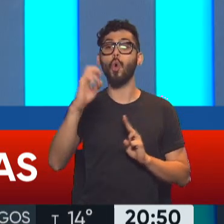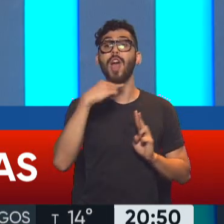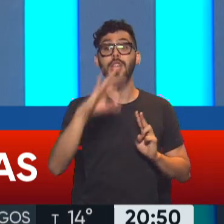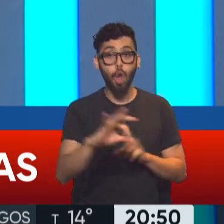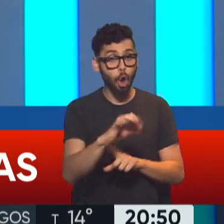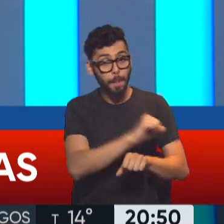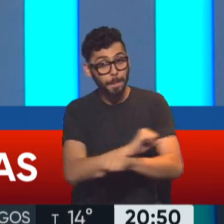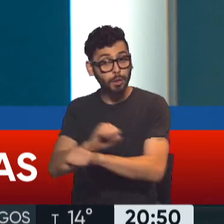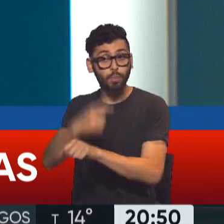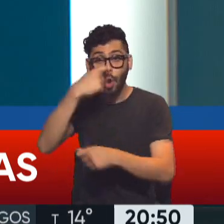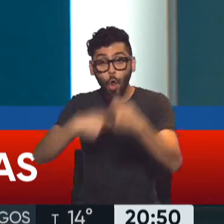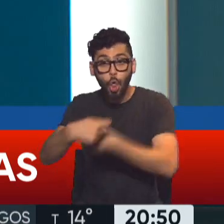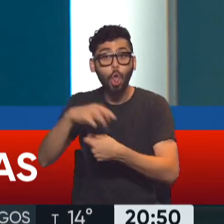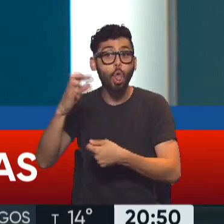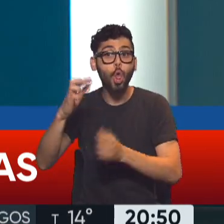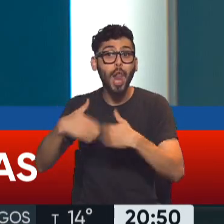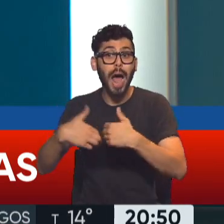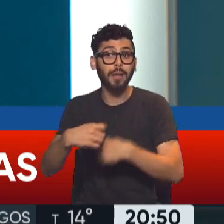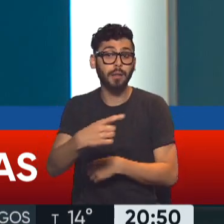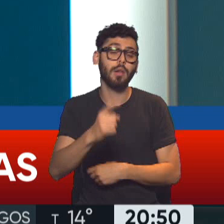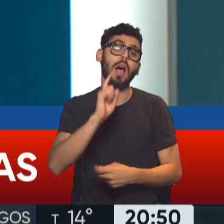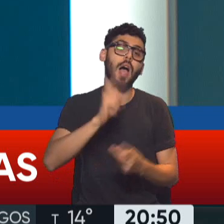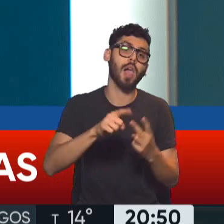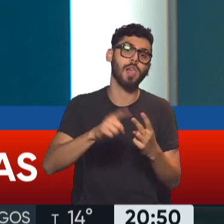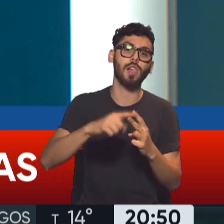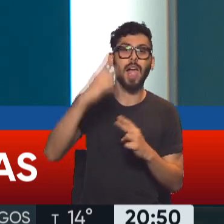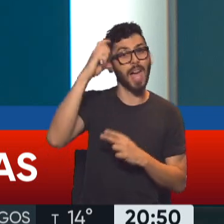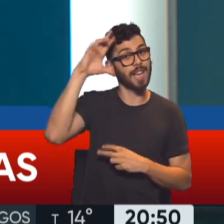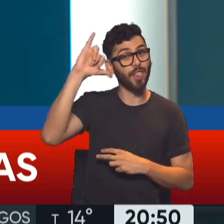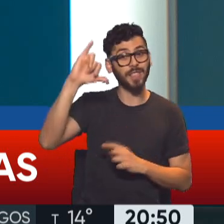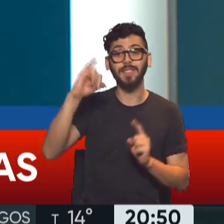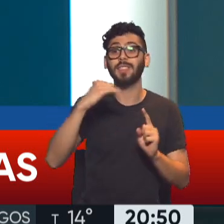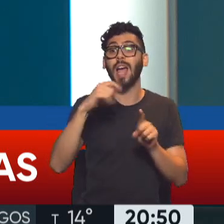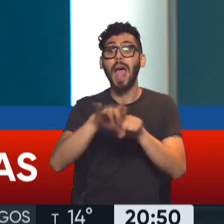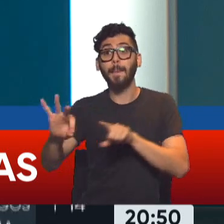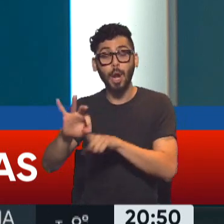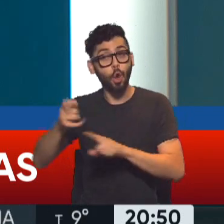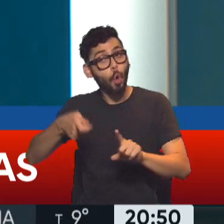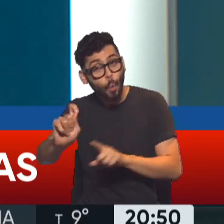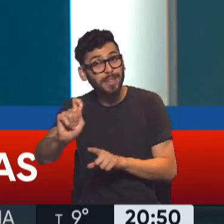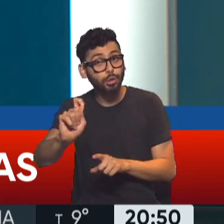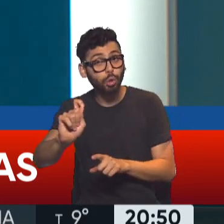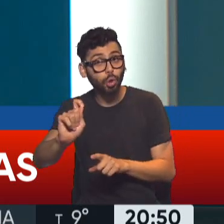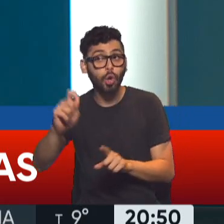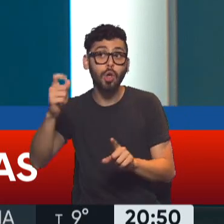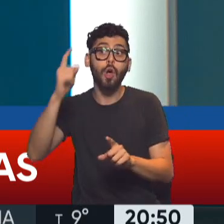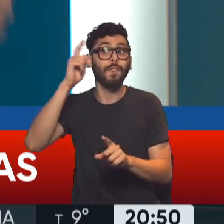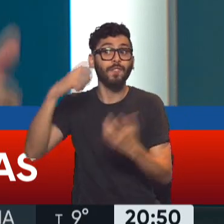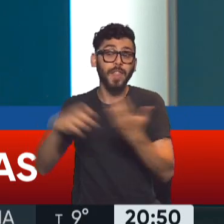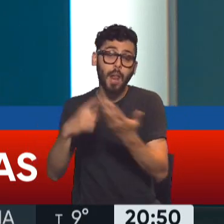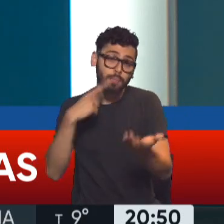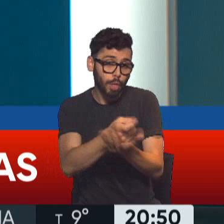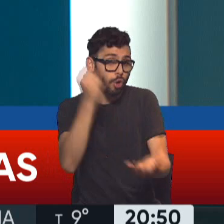lavado de dólares. El hermano del actual presidente, Juan Orlando Hernández, está en juicio y ya pidió el fiscal cadena perpetua